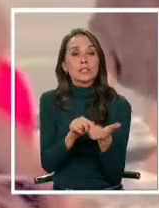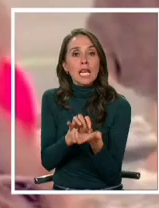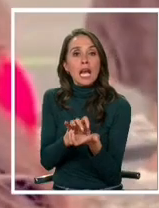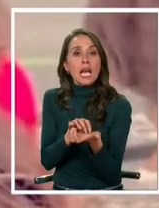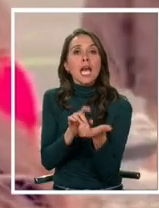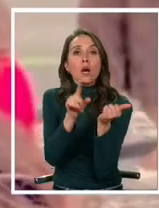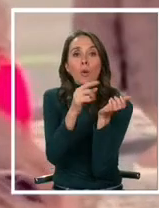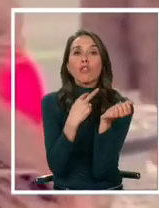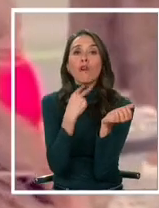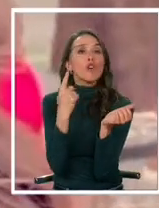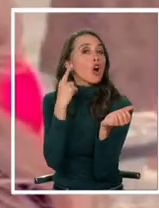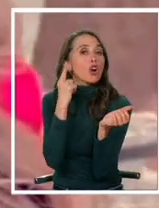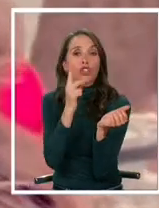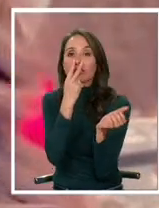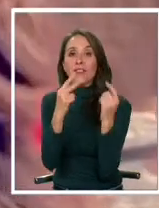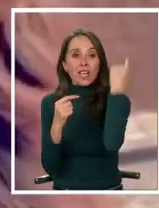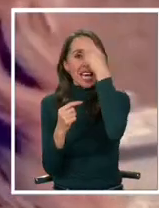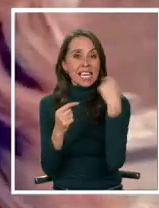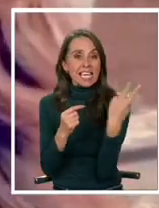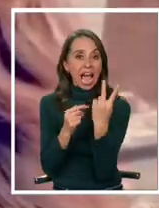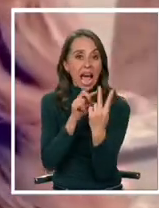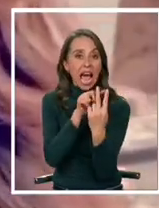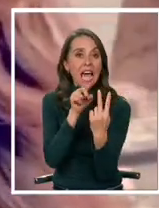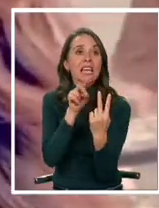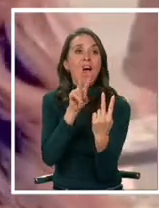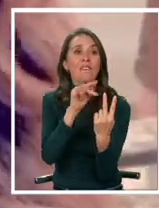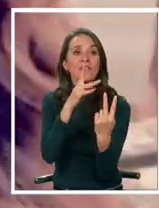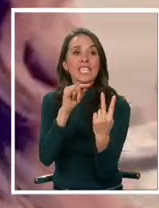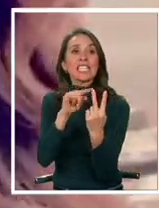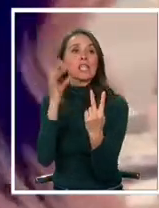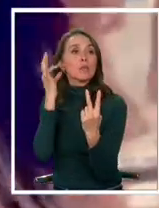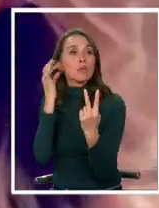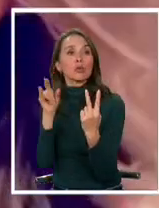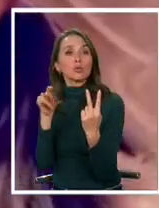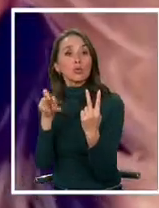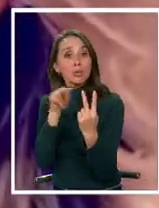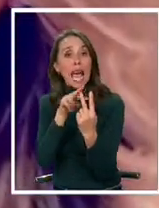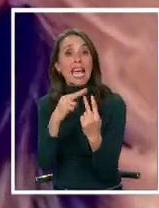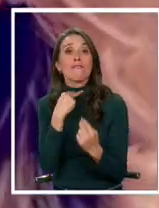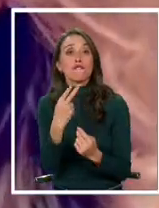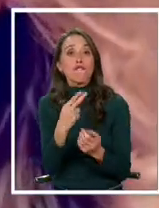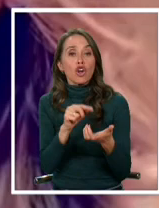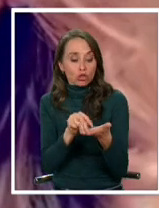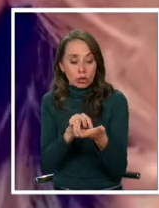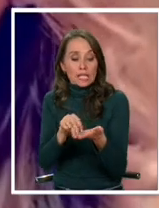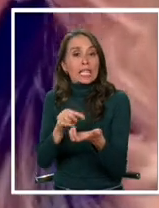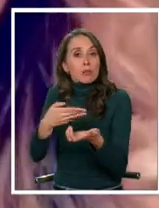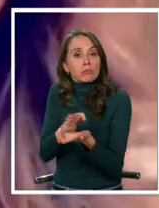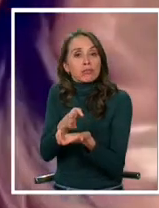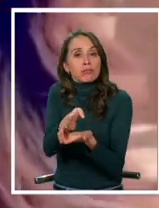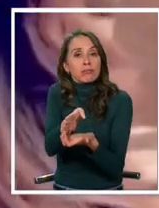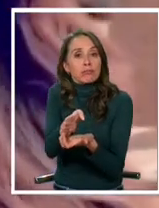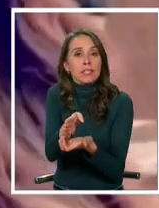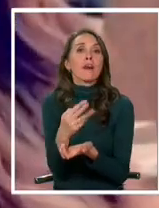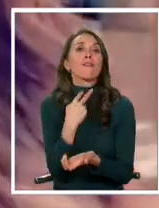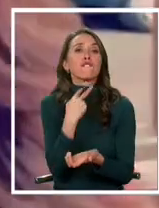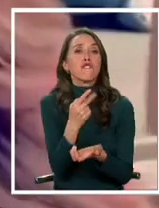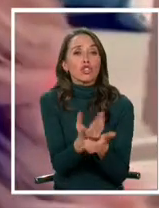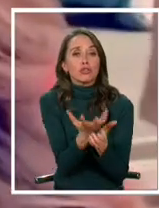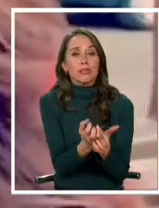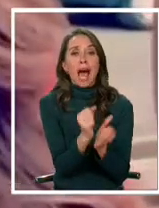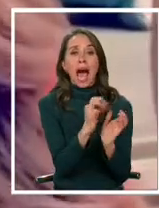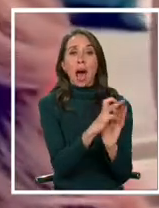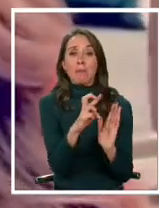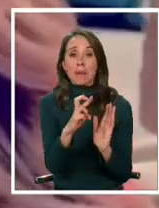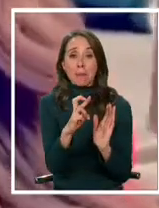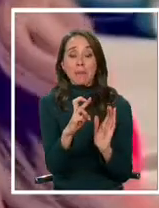soy de verdad son ellas Nicki García y Susana vallesteros las mujeres personifican digamos hacen estas voces de aplicaciones